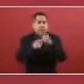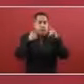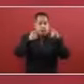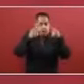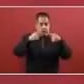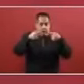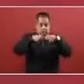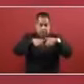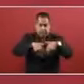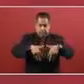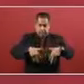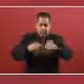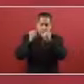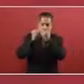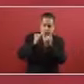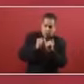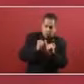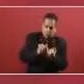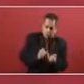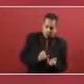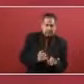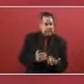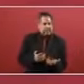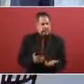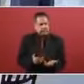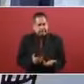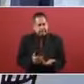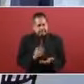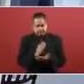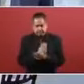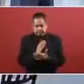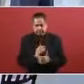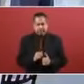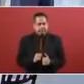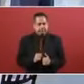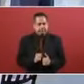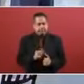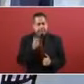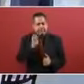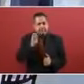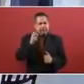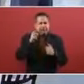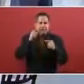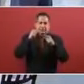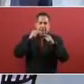todo eso se reproduce, todo eso se